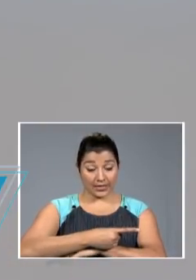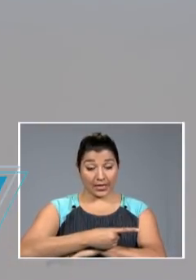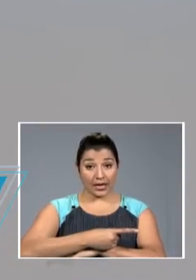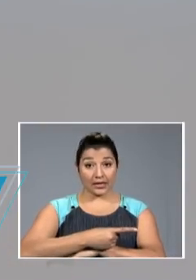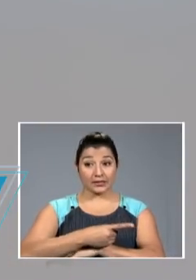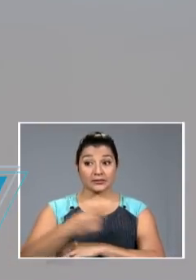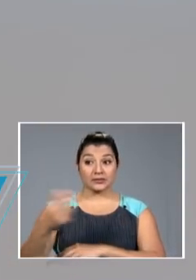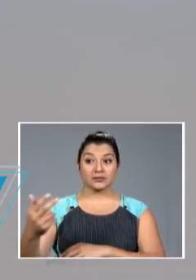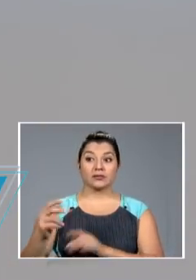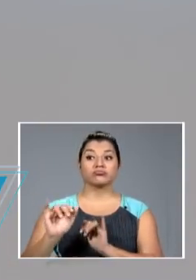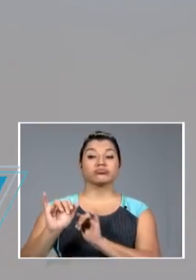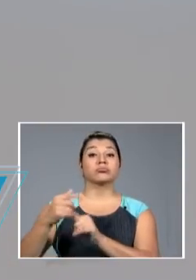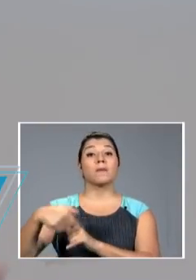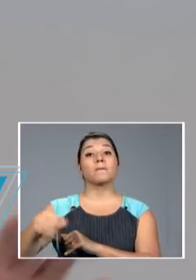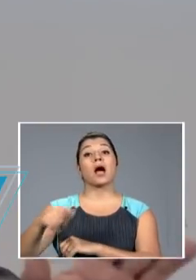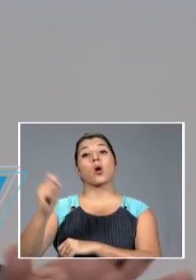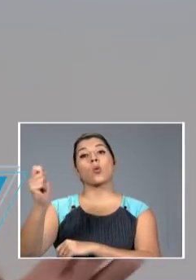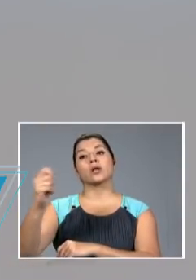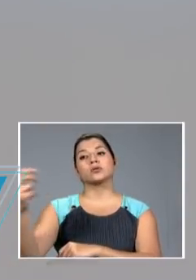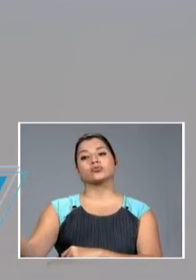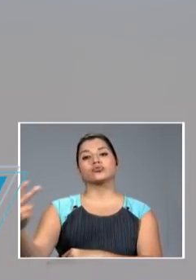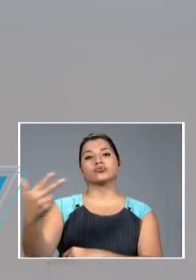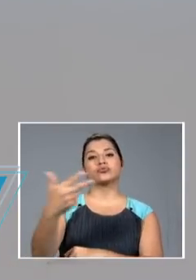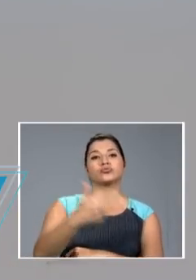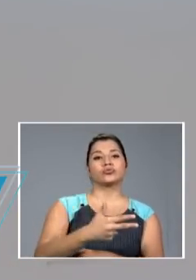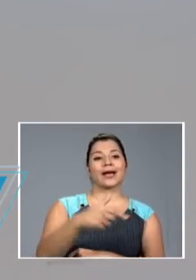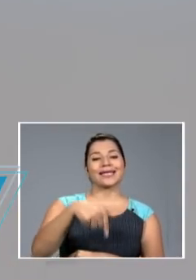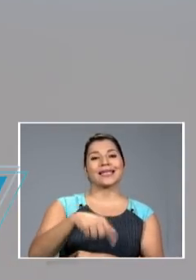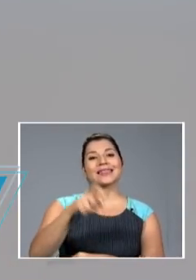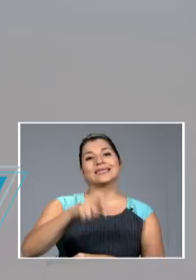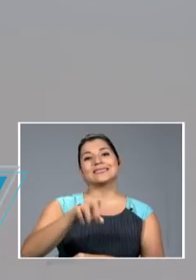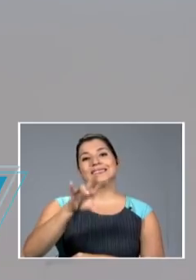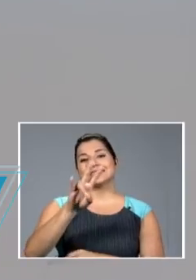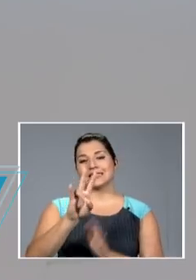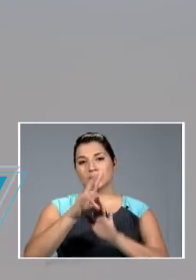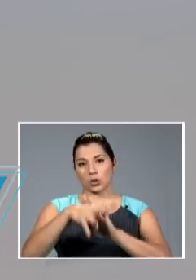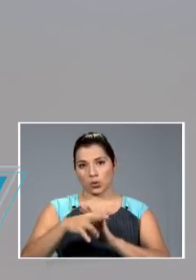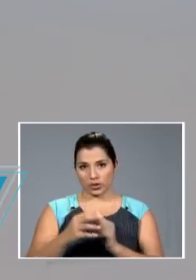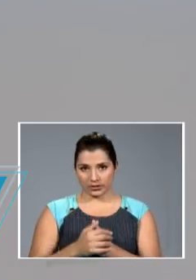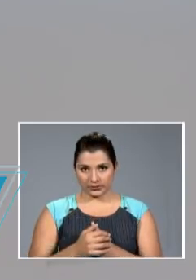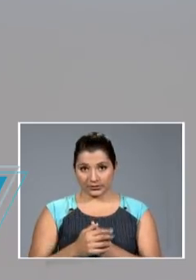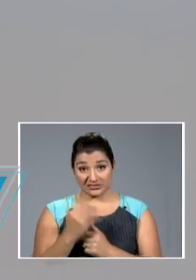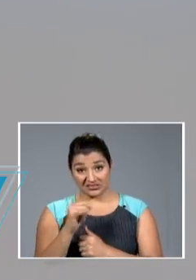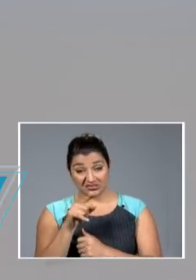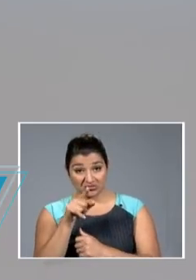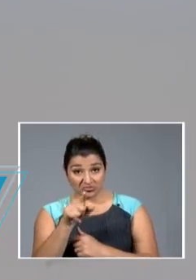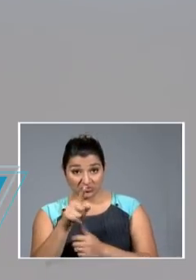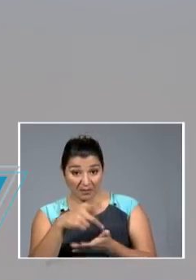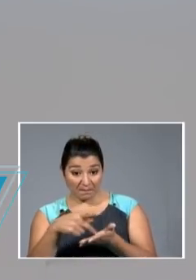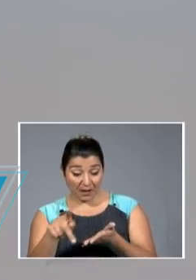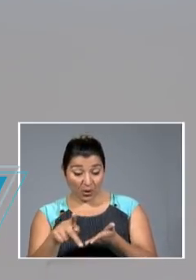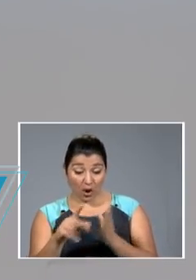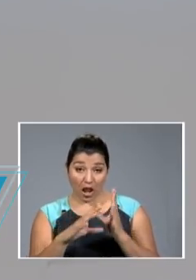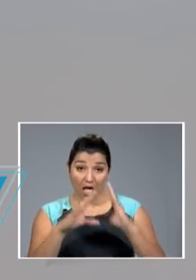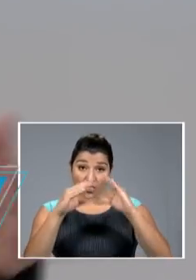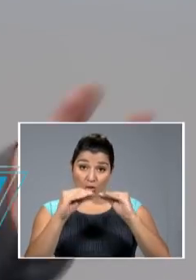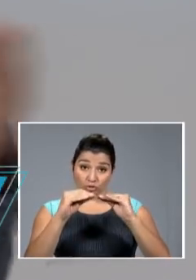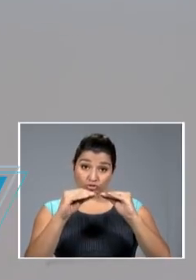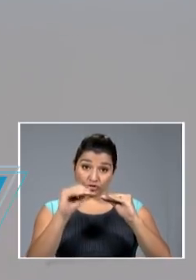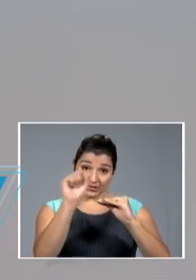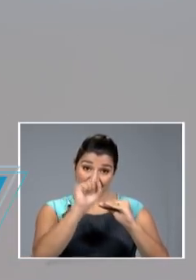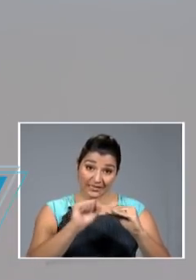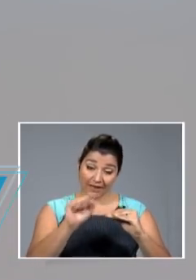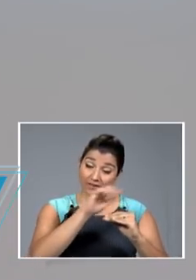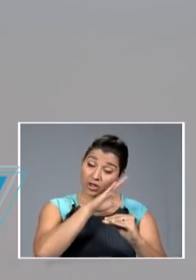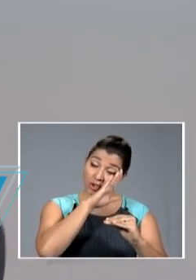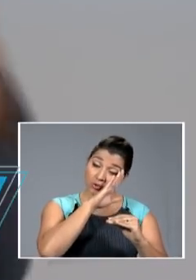regreso de Semana Santa requiere no menos de 7 horas. Si usted pagó la noche del hotel el día sábado, no se va a querer